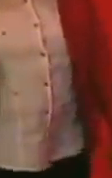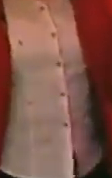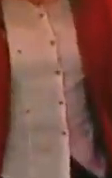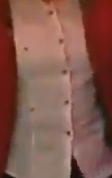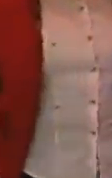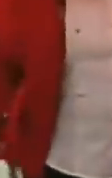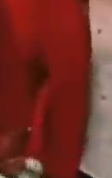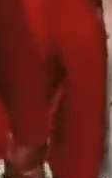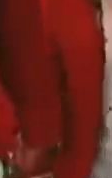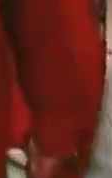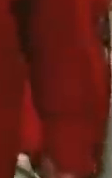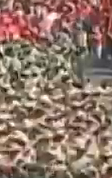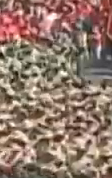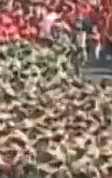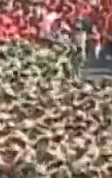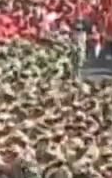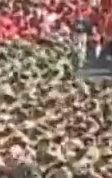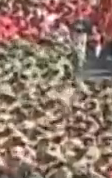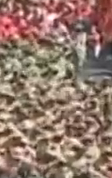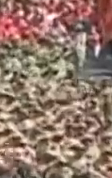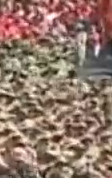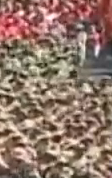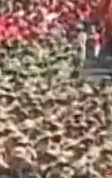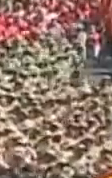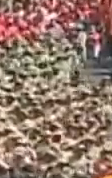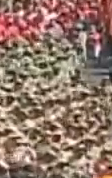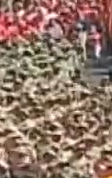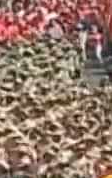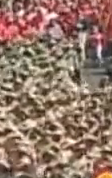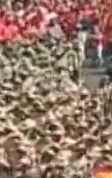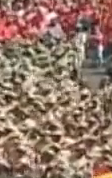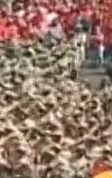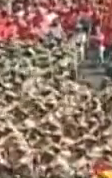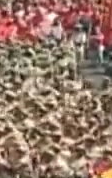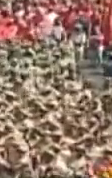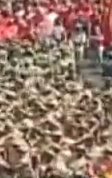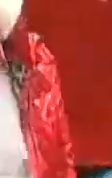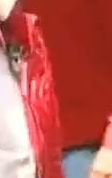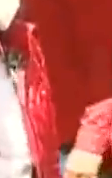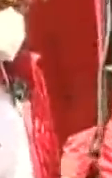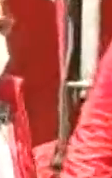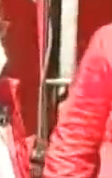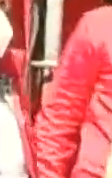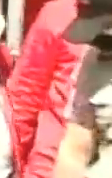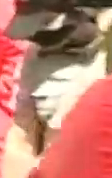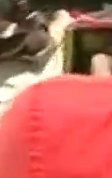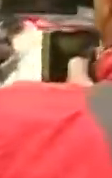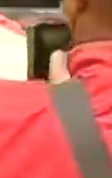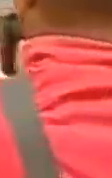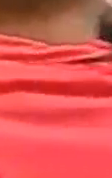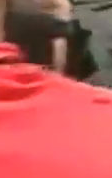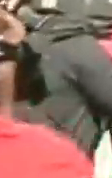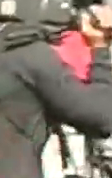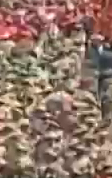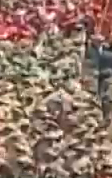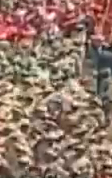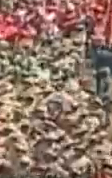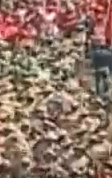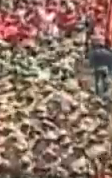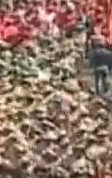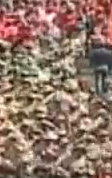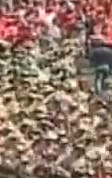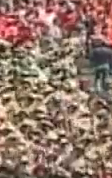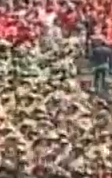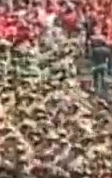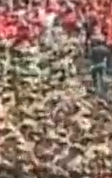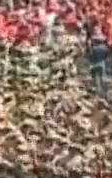20 años que recuerdan hoy la carta del comandante eterno Hugo Chávez. Carta que le dio la vuelta al mundo, la brújula